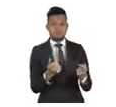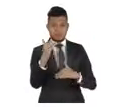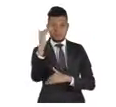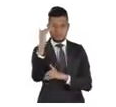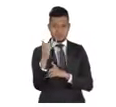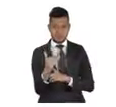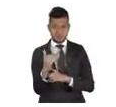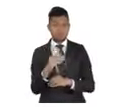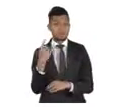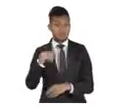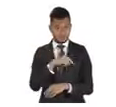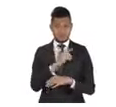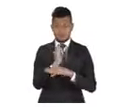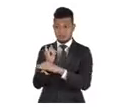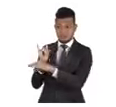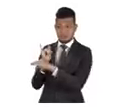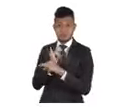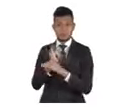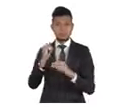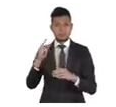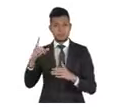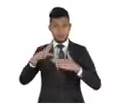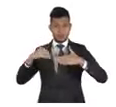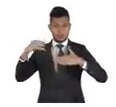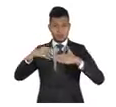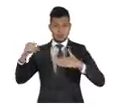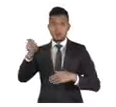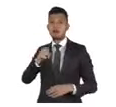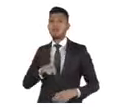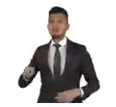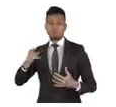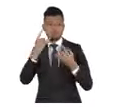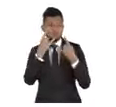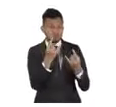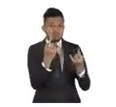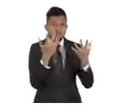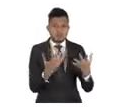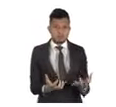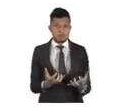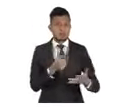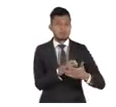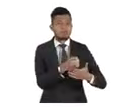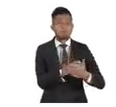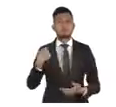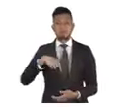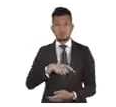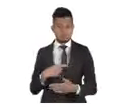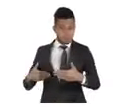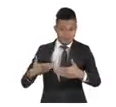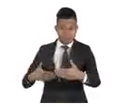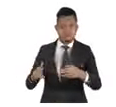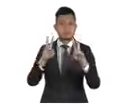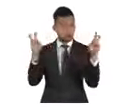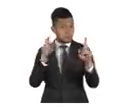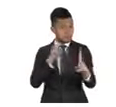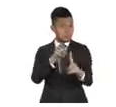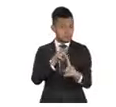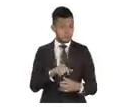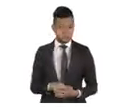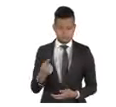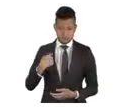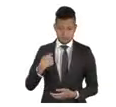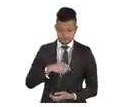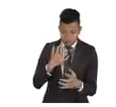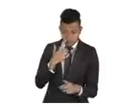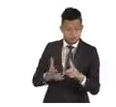varias instituciones en Suecia con este interés, y claro que vamos a avanzar en ese tema. Queremos lograr lo que se logra ya,